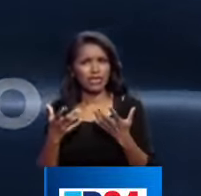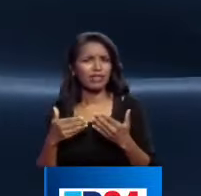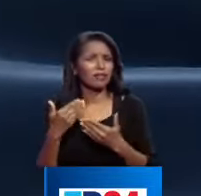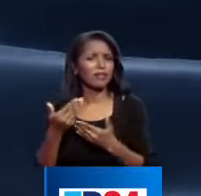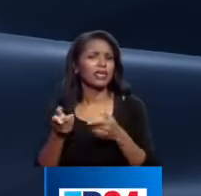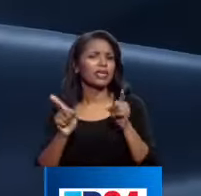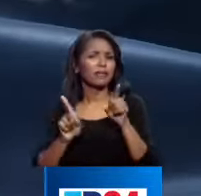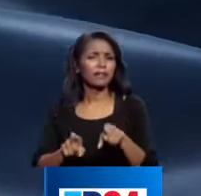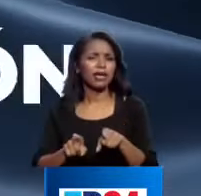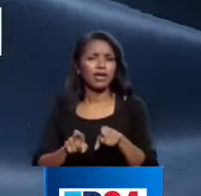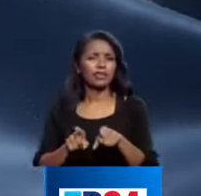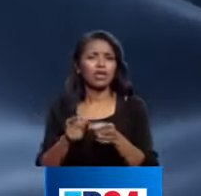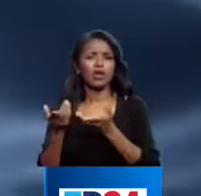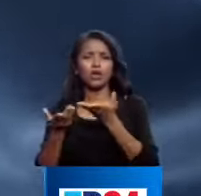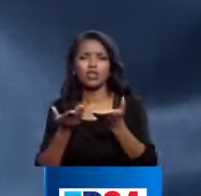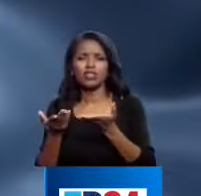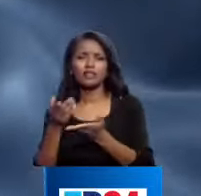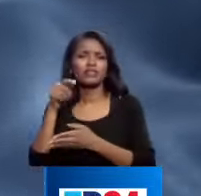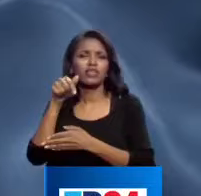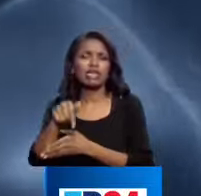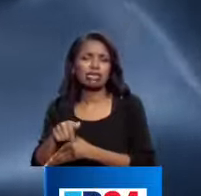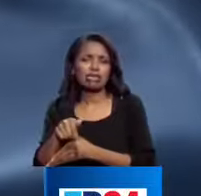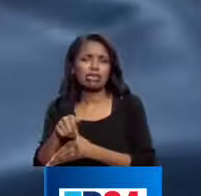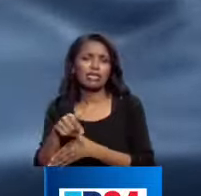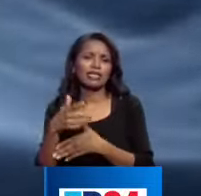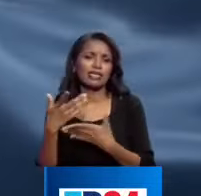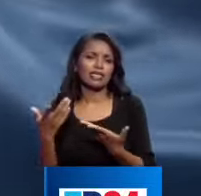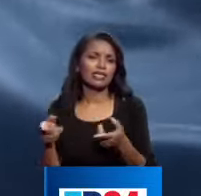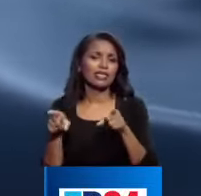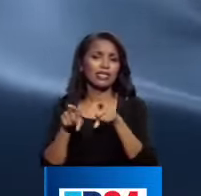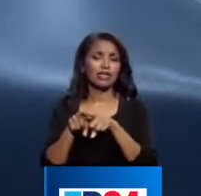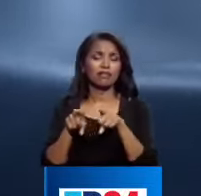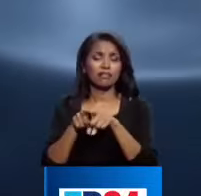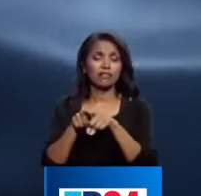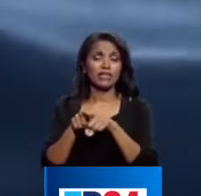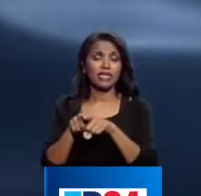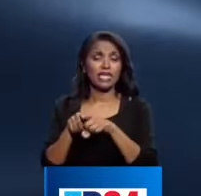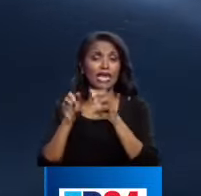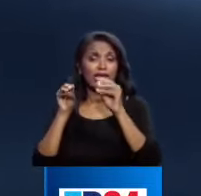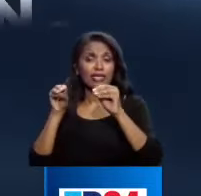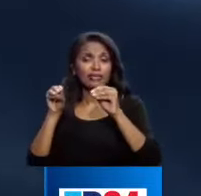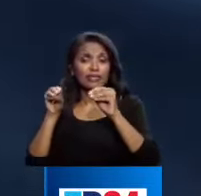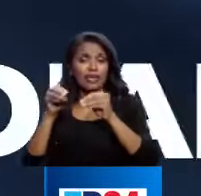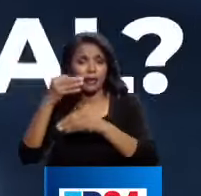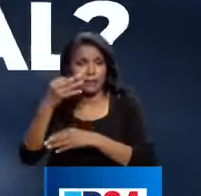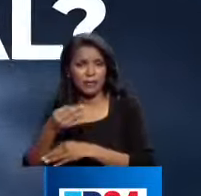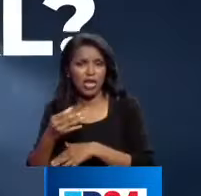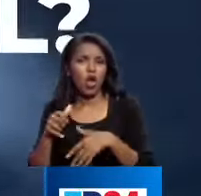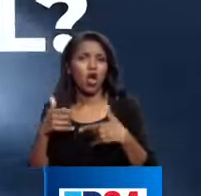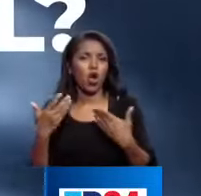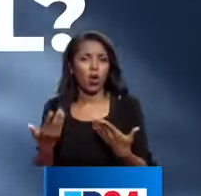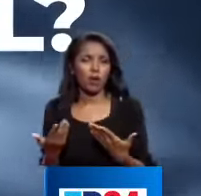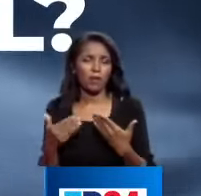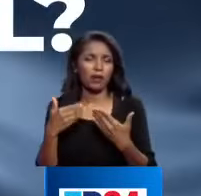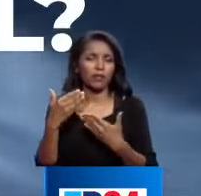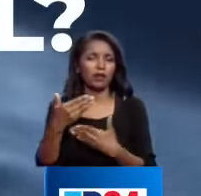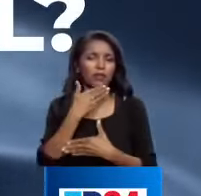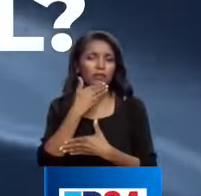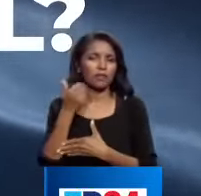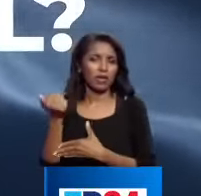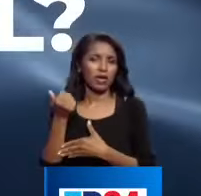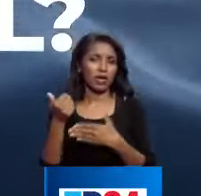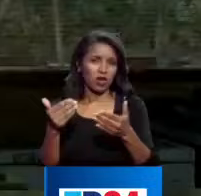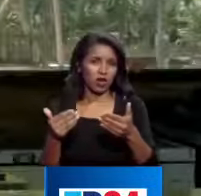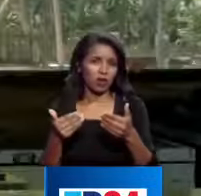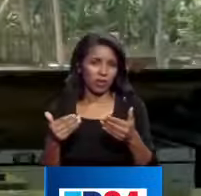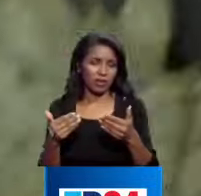¿Qué sucede con la calidad de servicios que ofrecemos y con la formación profesional requerida para convertirnos en un destino de